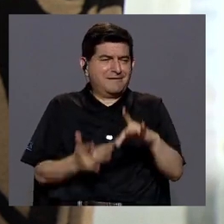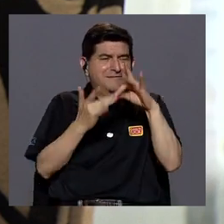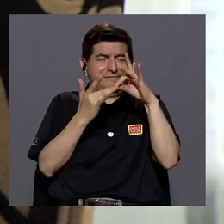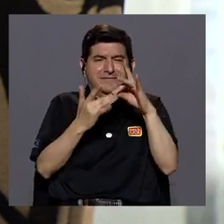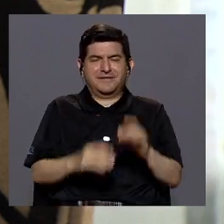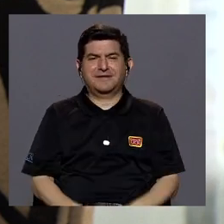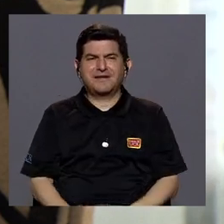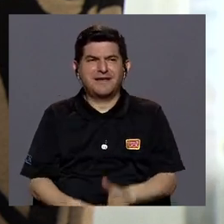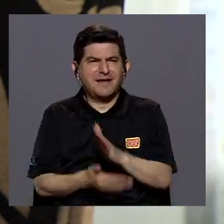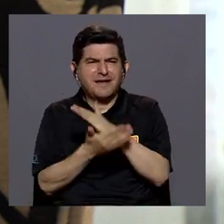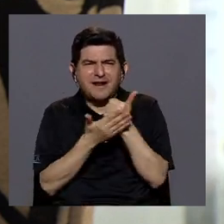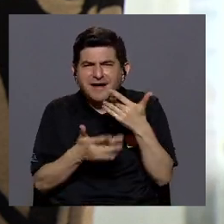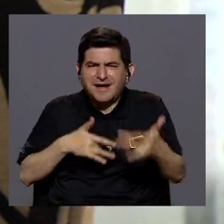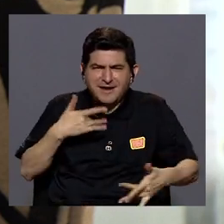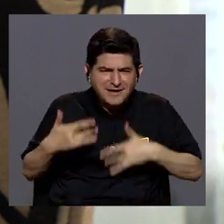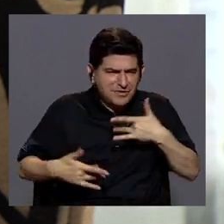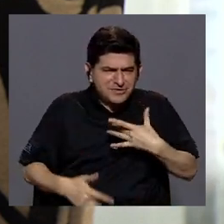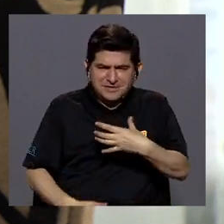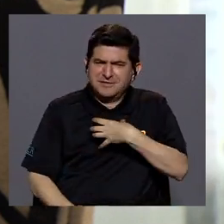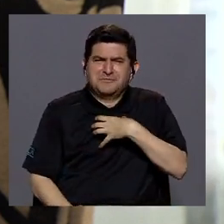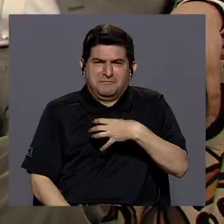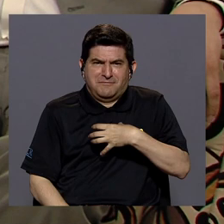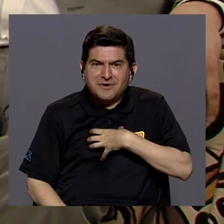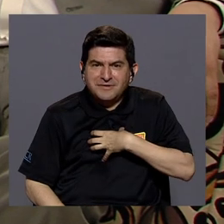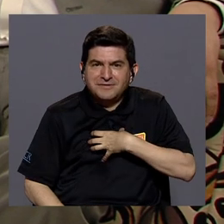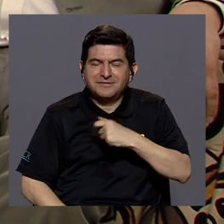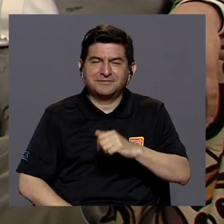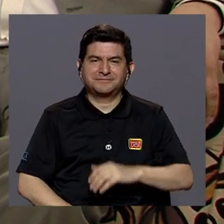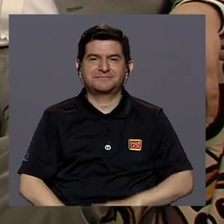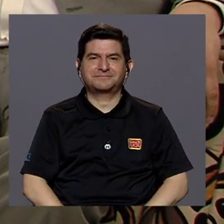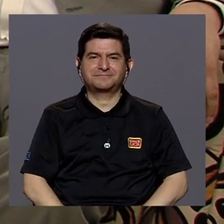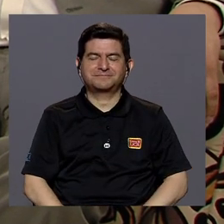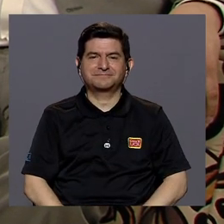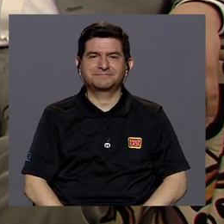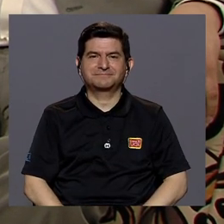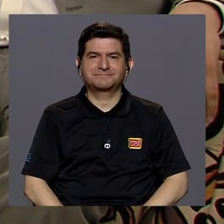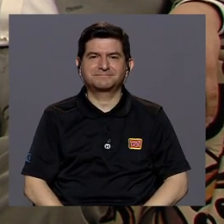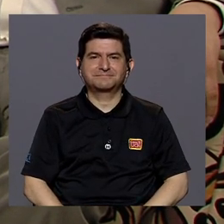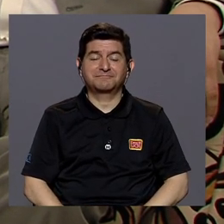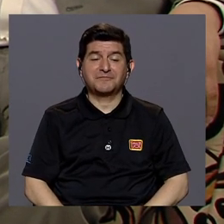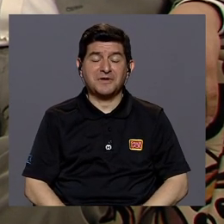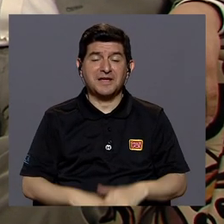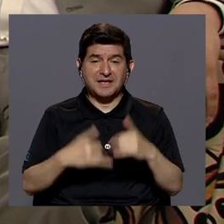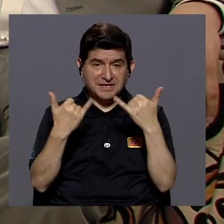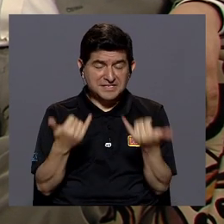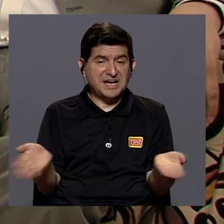una cosa que lo sentíamos como nuestro, ¿verdad? Y entonces, al cerrarlo,